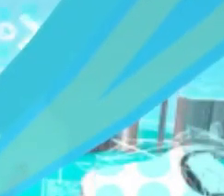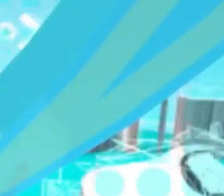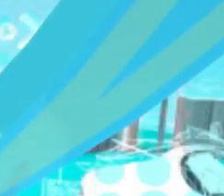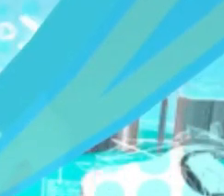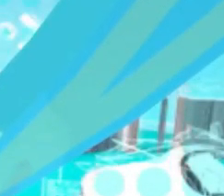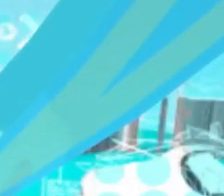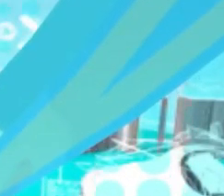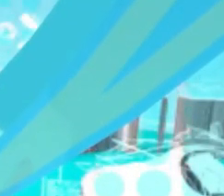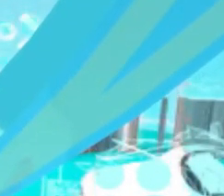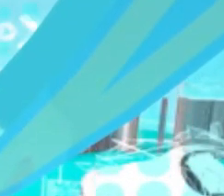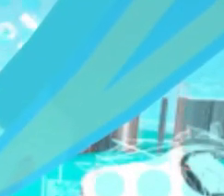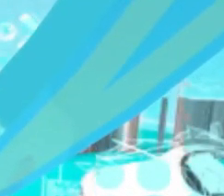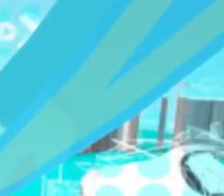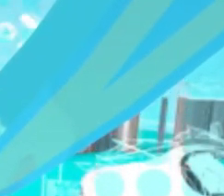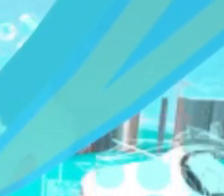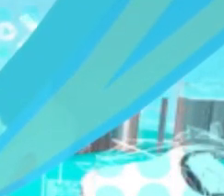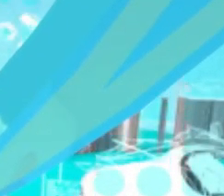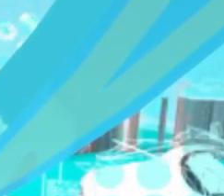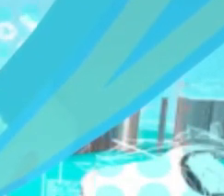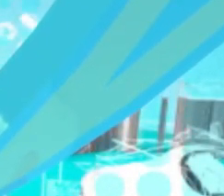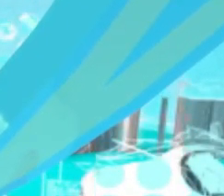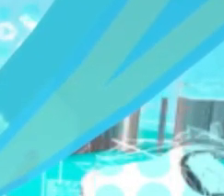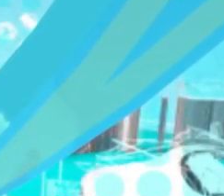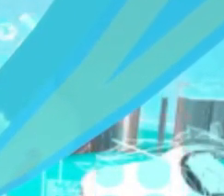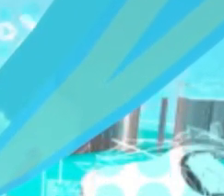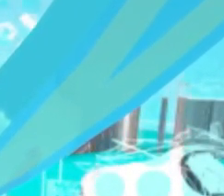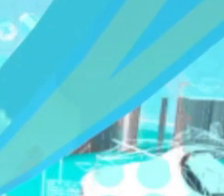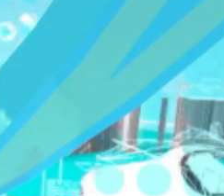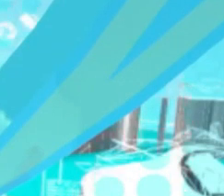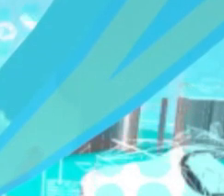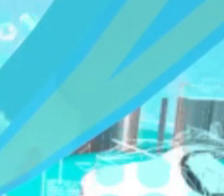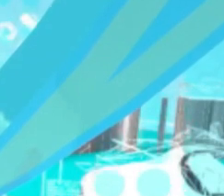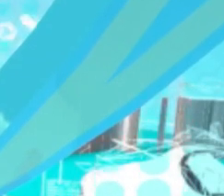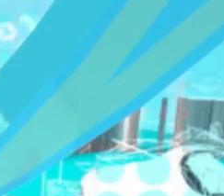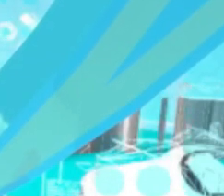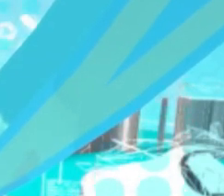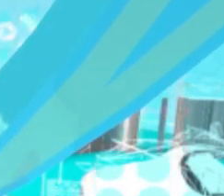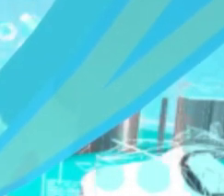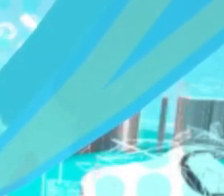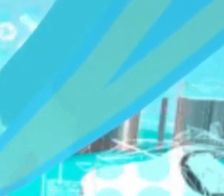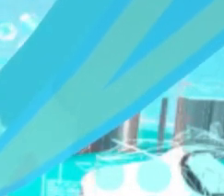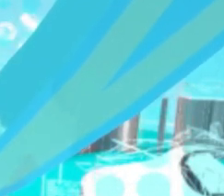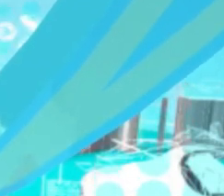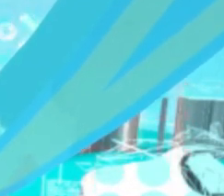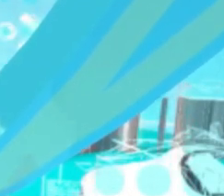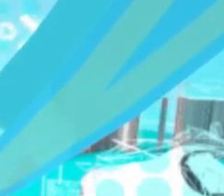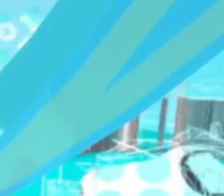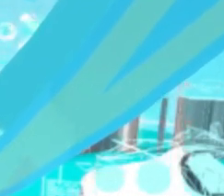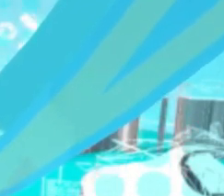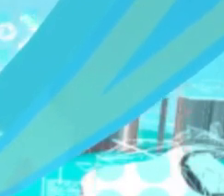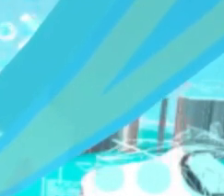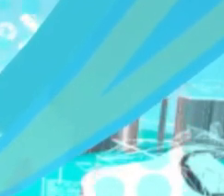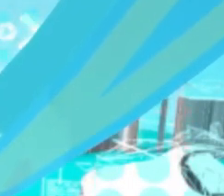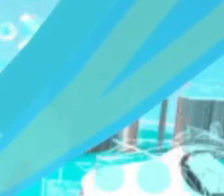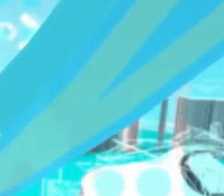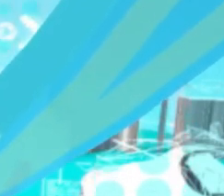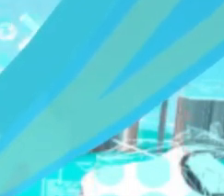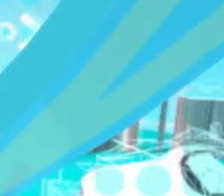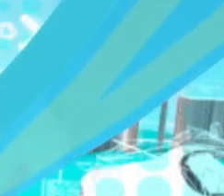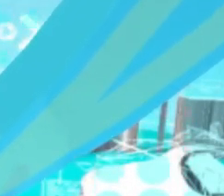estadounidense. El precio para la compra de referencia está en 567 colones con 30